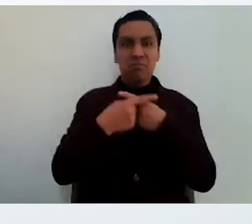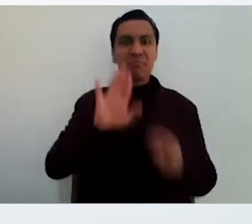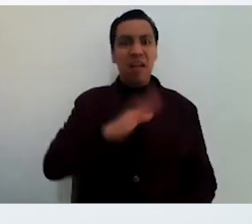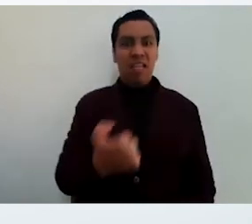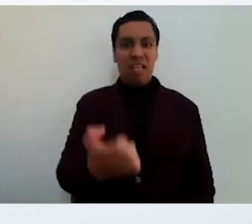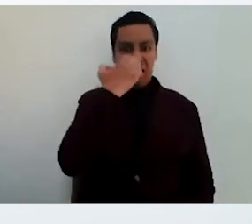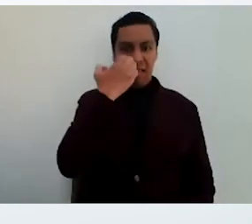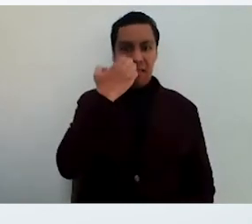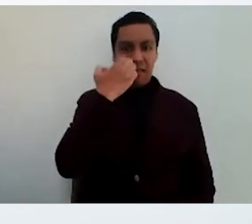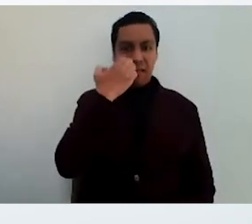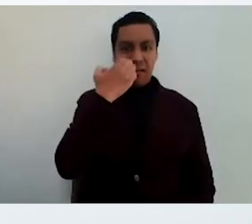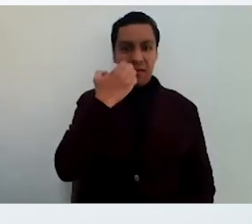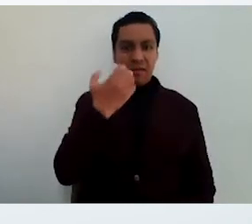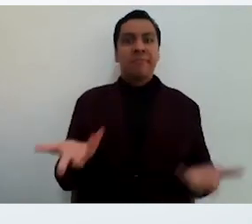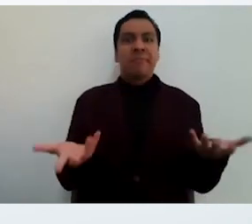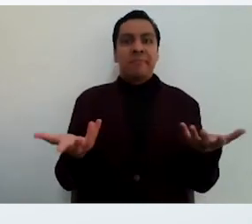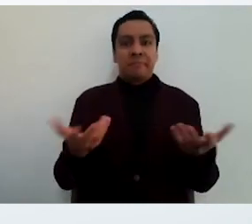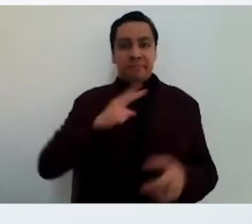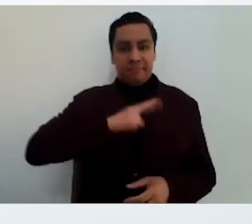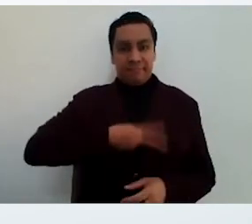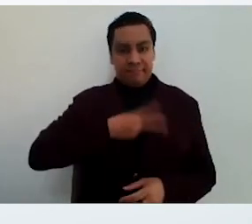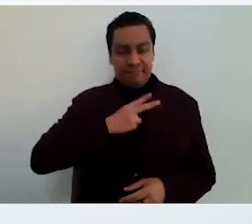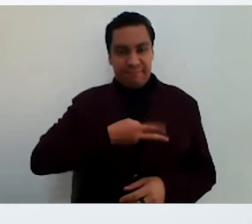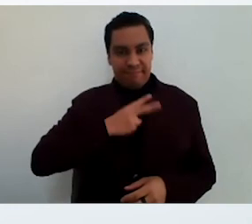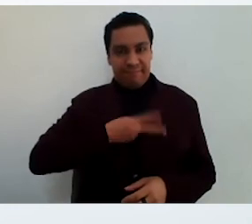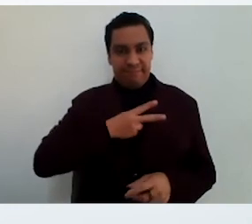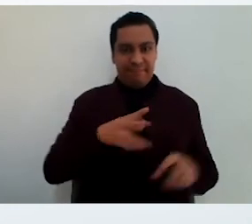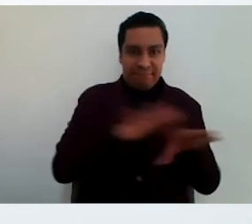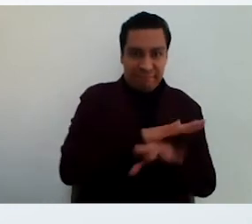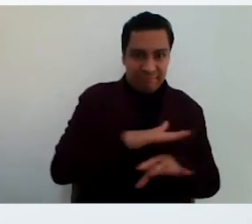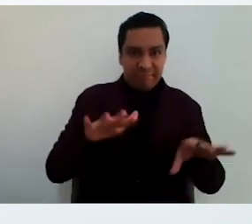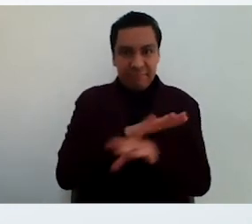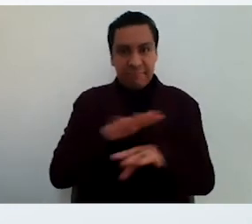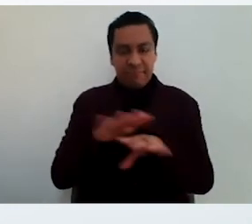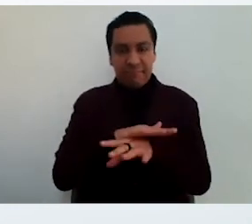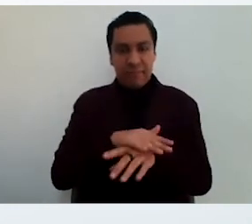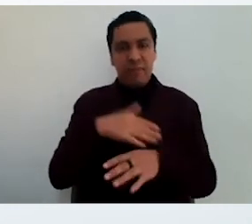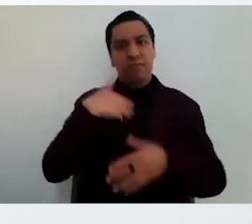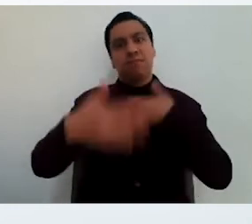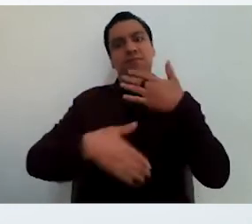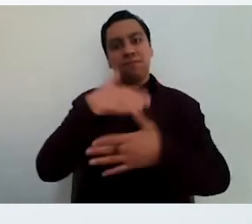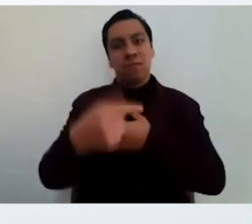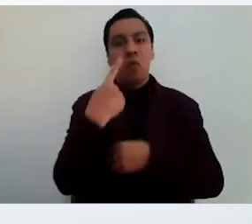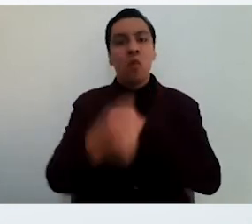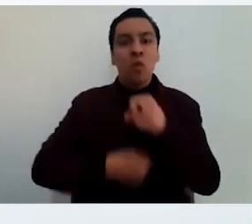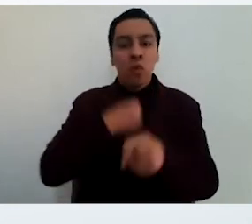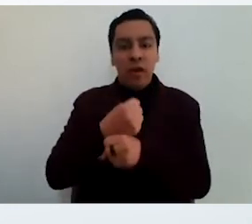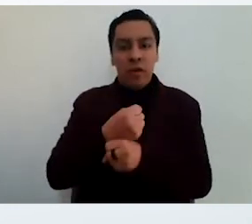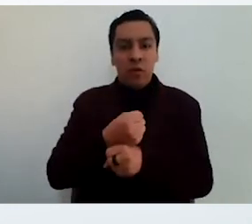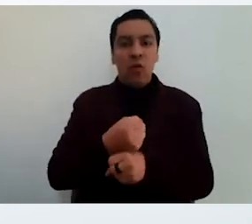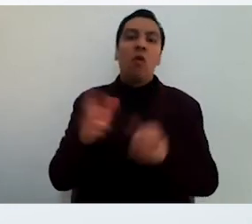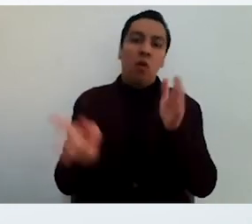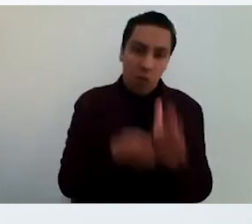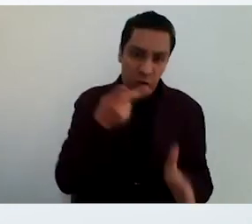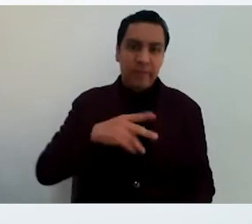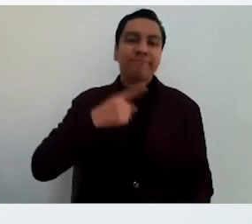¿No? Pues la inmunidad es para el virus que hace un año te atacó, pero este ya cambió. Y cambió tanto que entonces ya tienes que construir